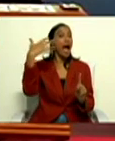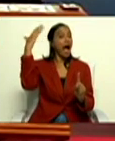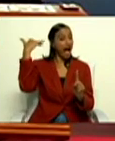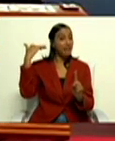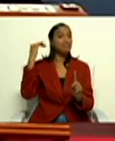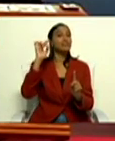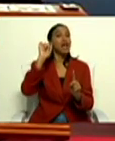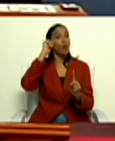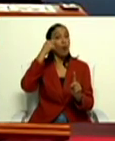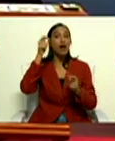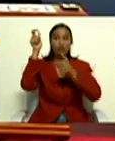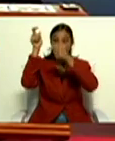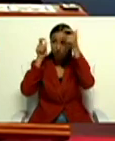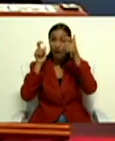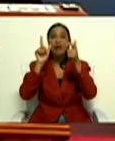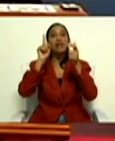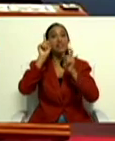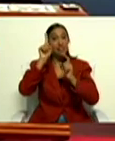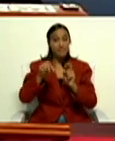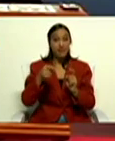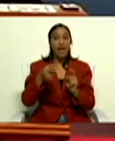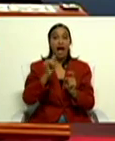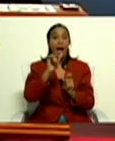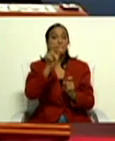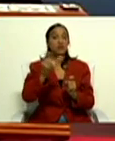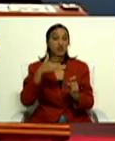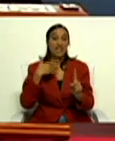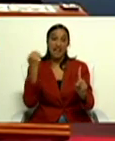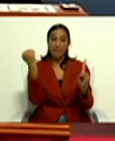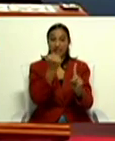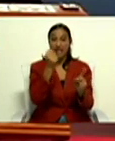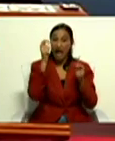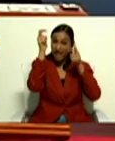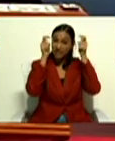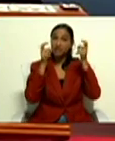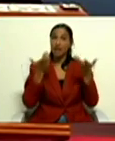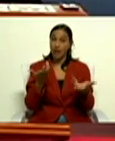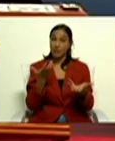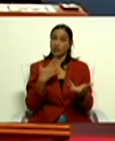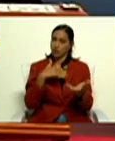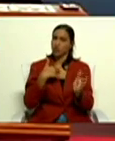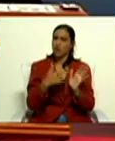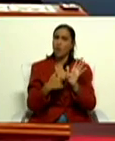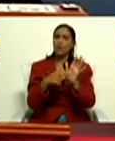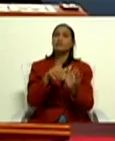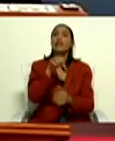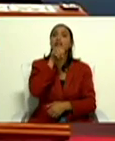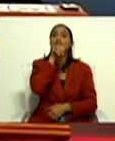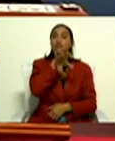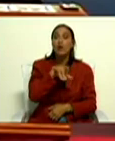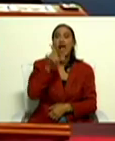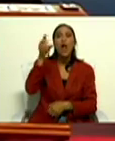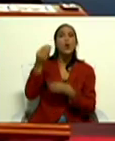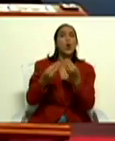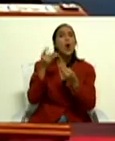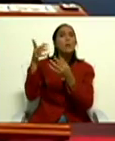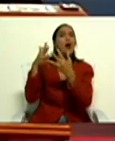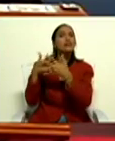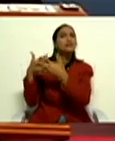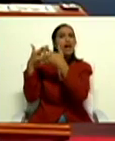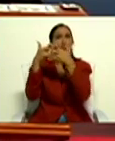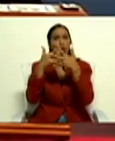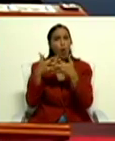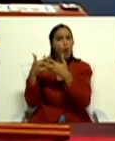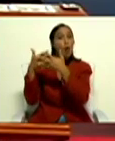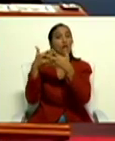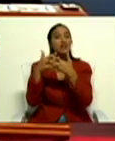es una medida excesiva. Yo le voy a recordar el largo historial de detenciones y condenas que en Estados Unidos, por amenaza